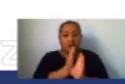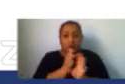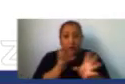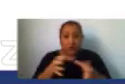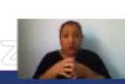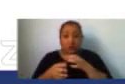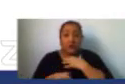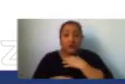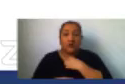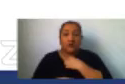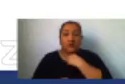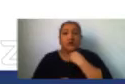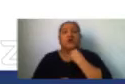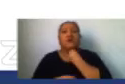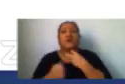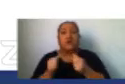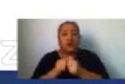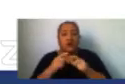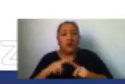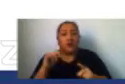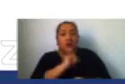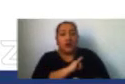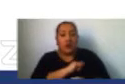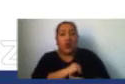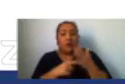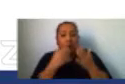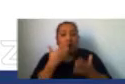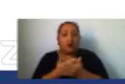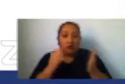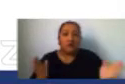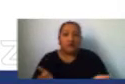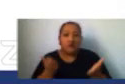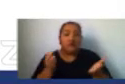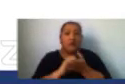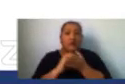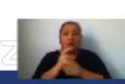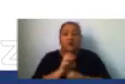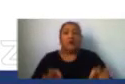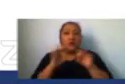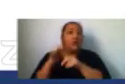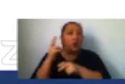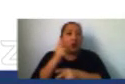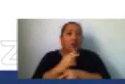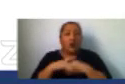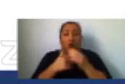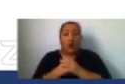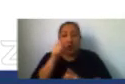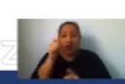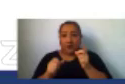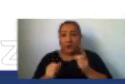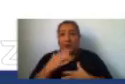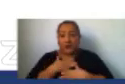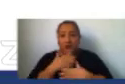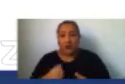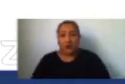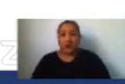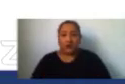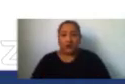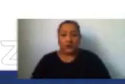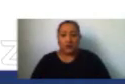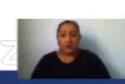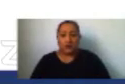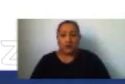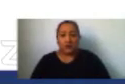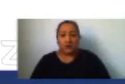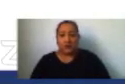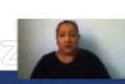con las diversas entidades para promover el autocuidado y el cuidado mutuo comunitario en salud mental,